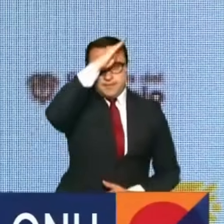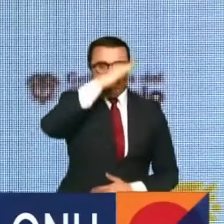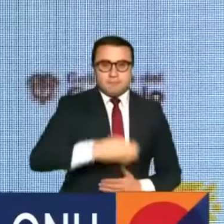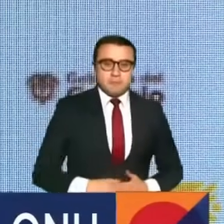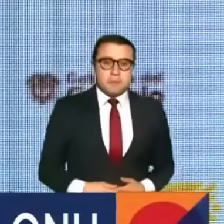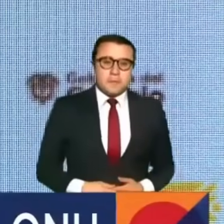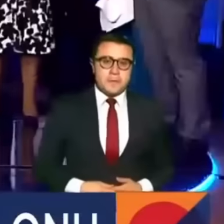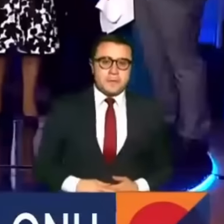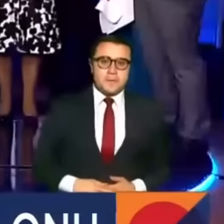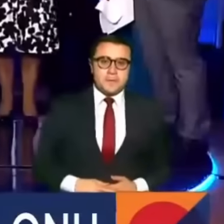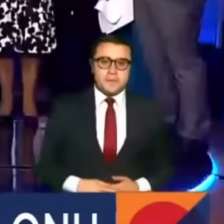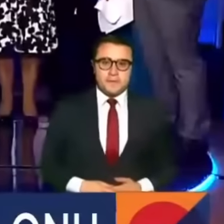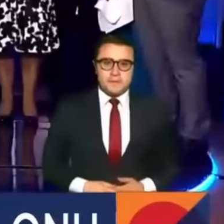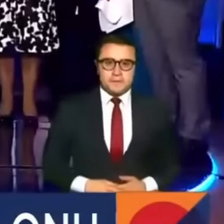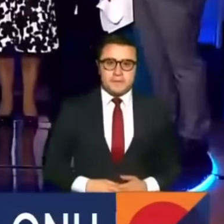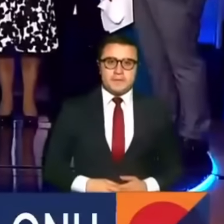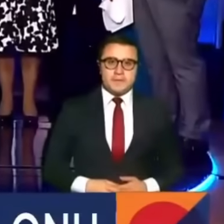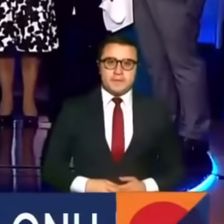Petro Urrego.